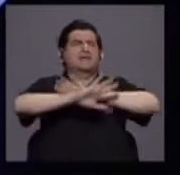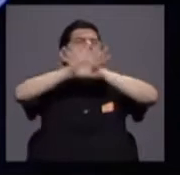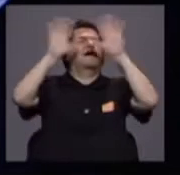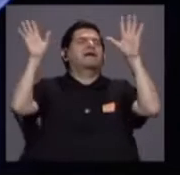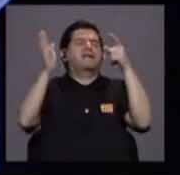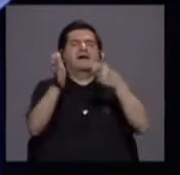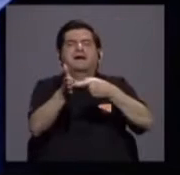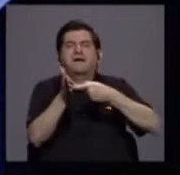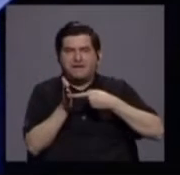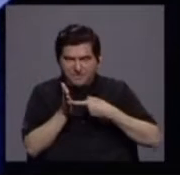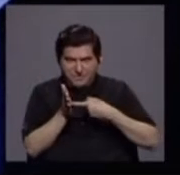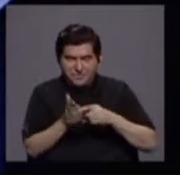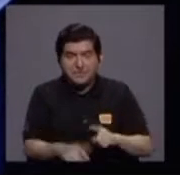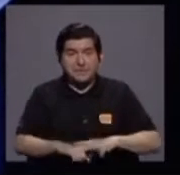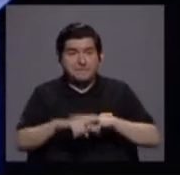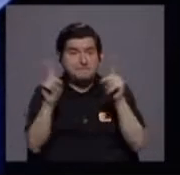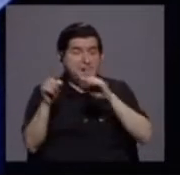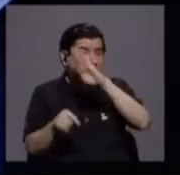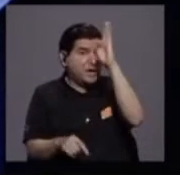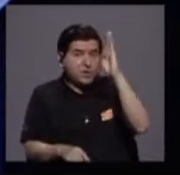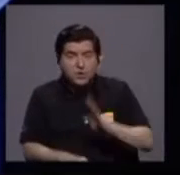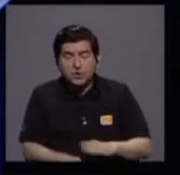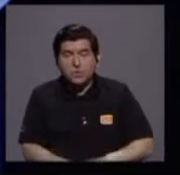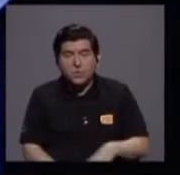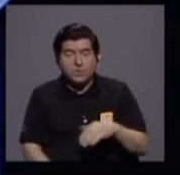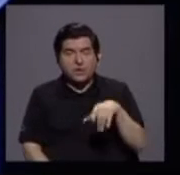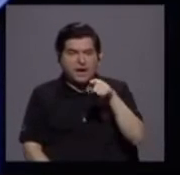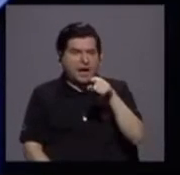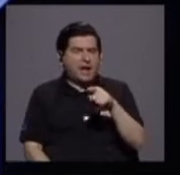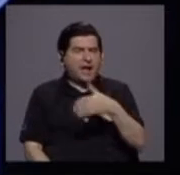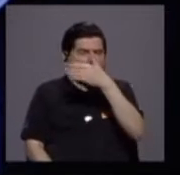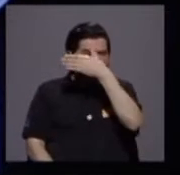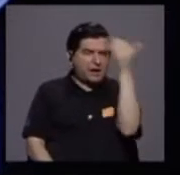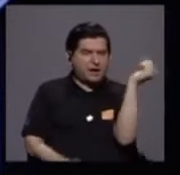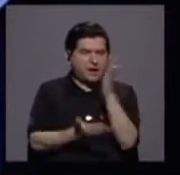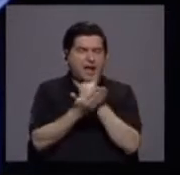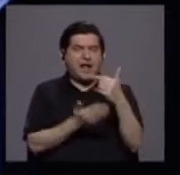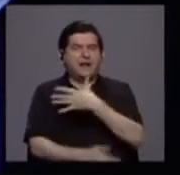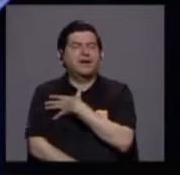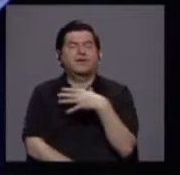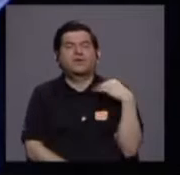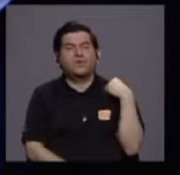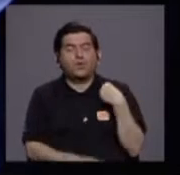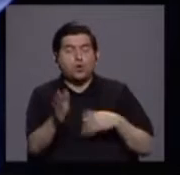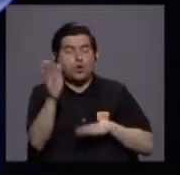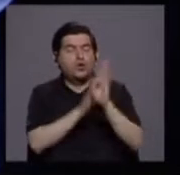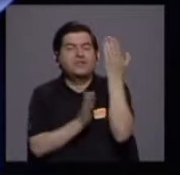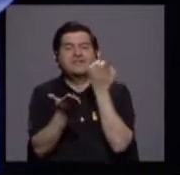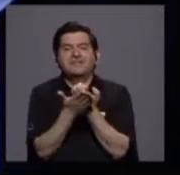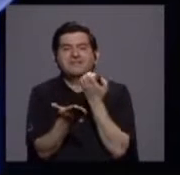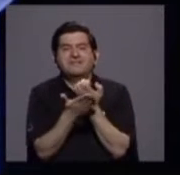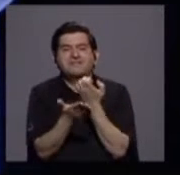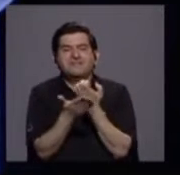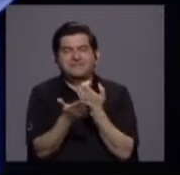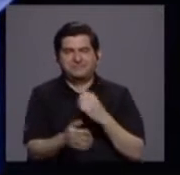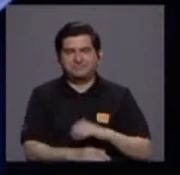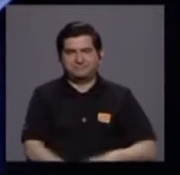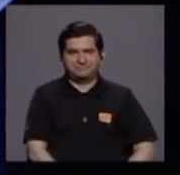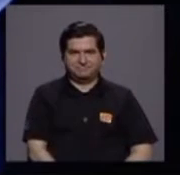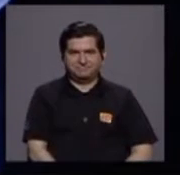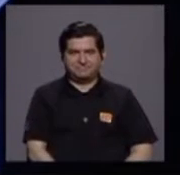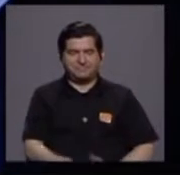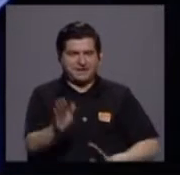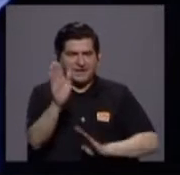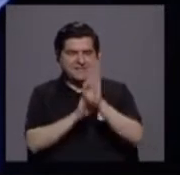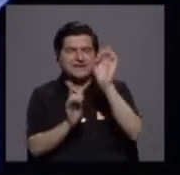un requisito, pero nunca perdía la perspectiva de una cosa que era lo que a él más le gustaba, que era el desarrollo económico,